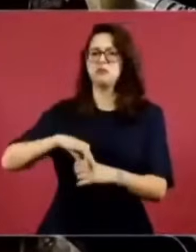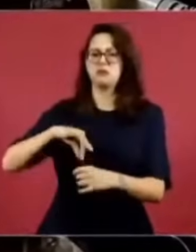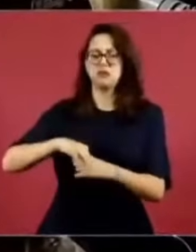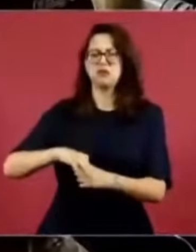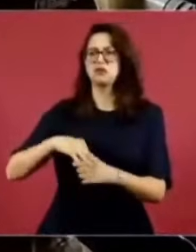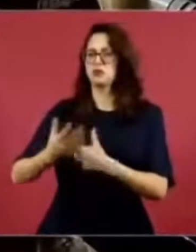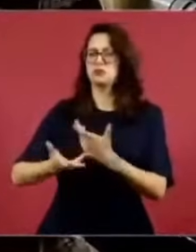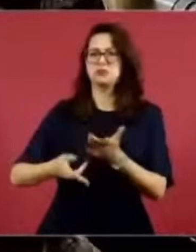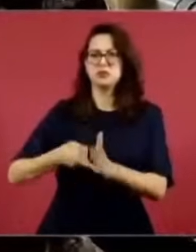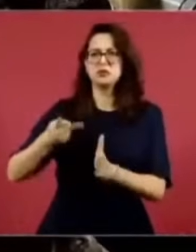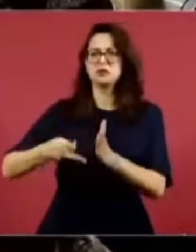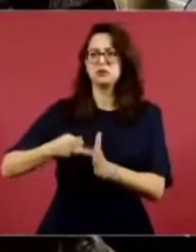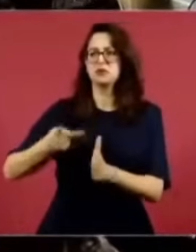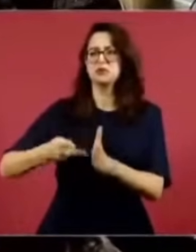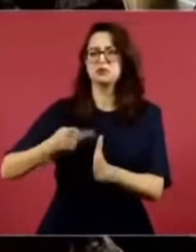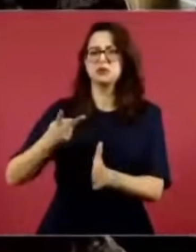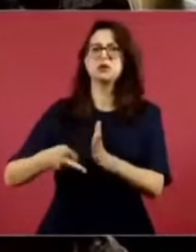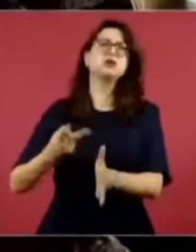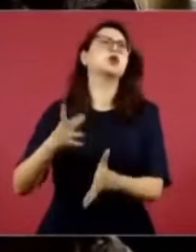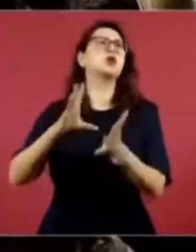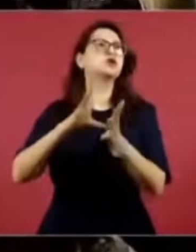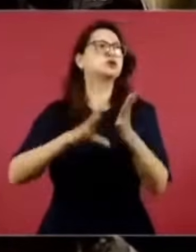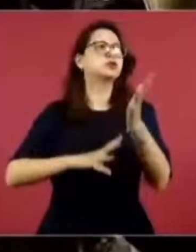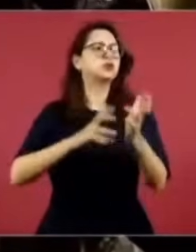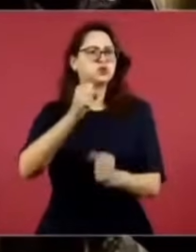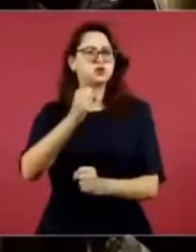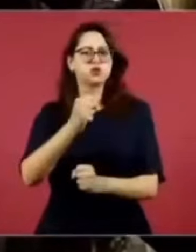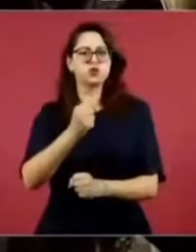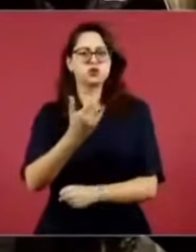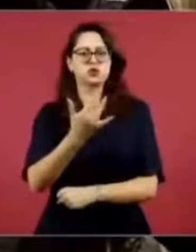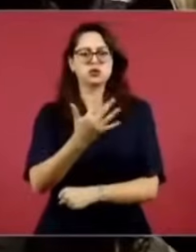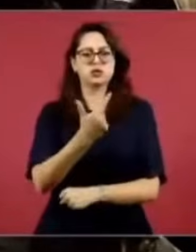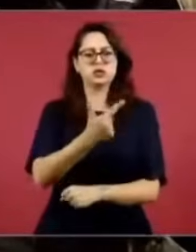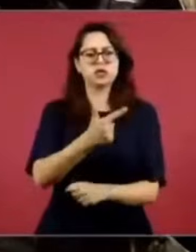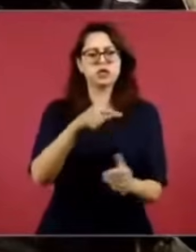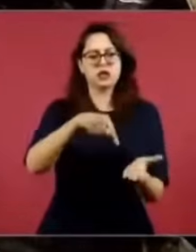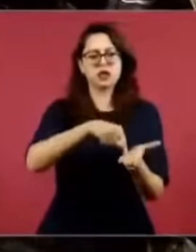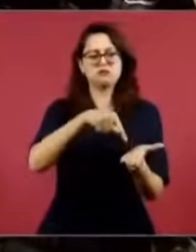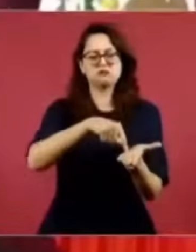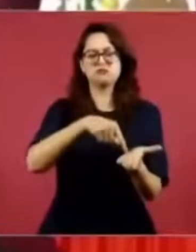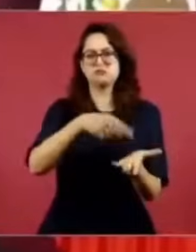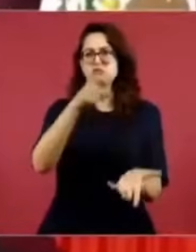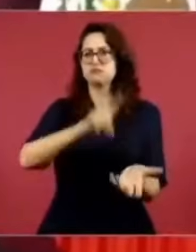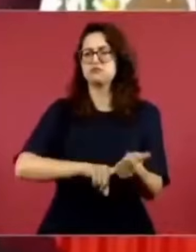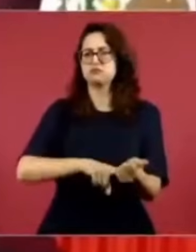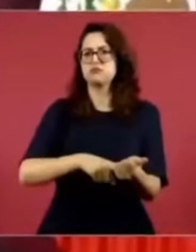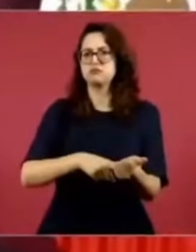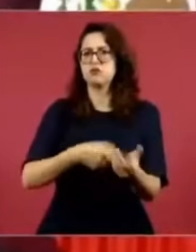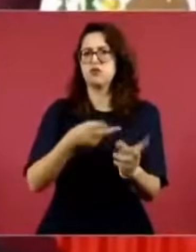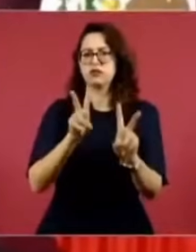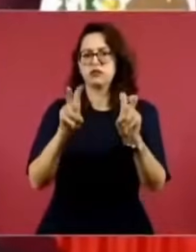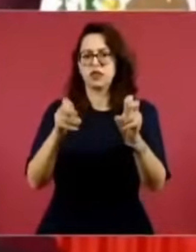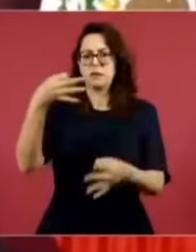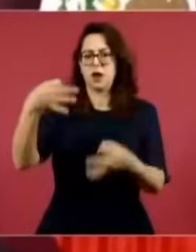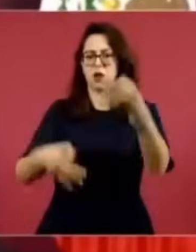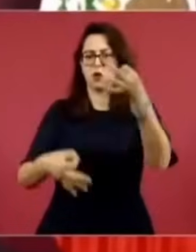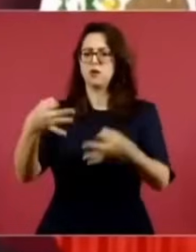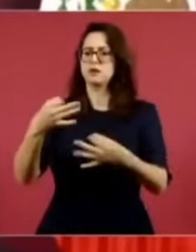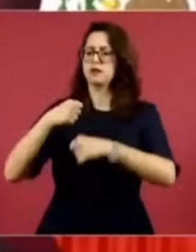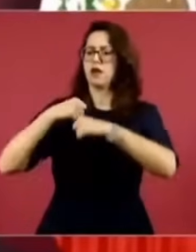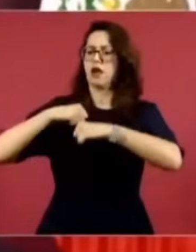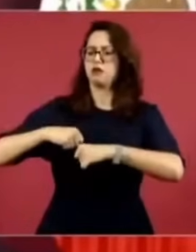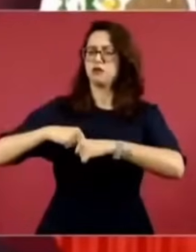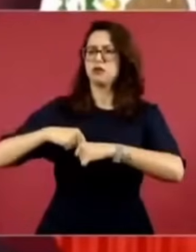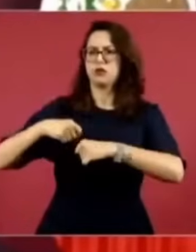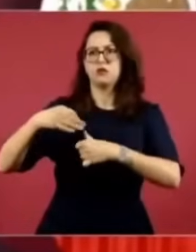Durante mucho tiempo en la Constitución del 57 se estableció la elección de autoridades del Poder